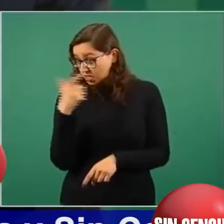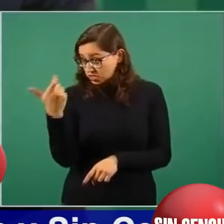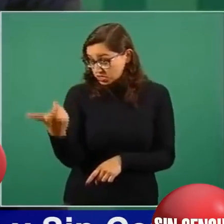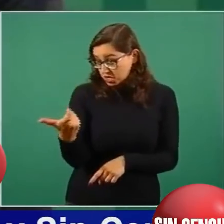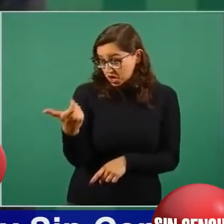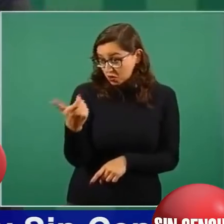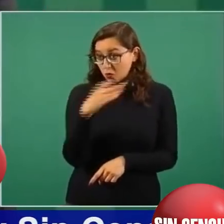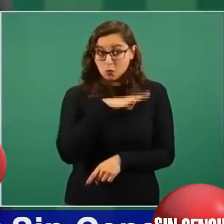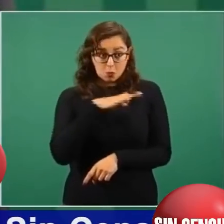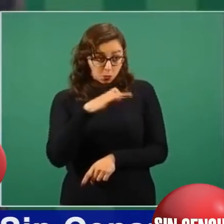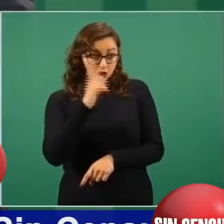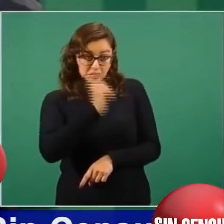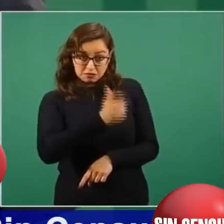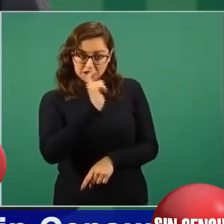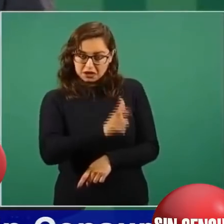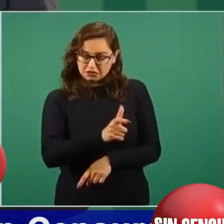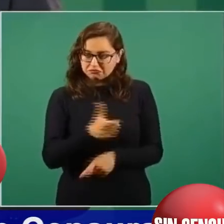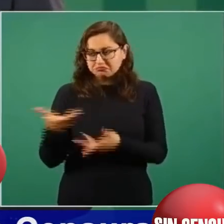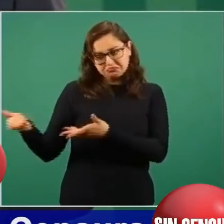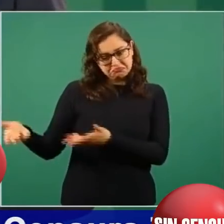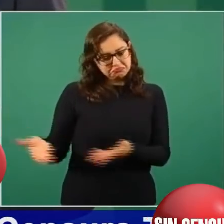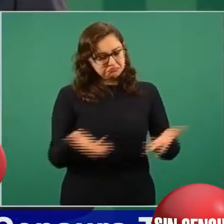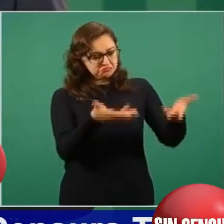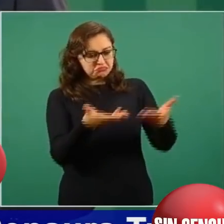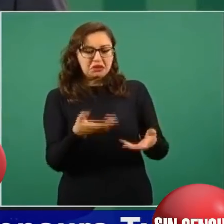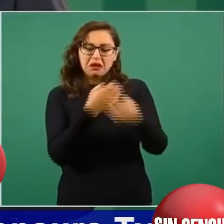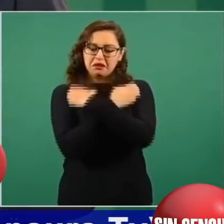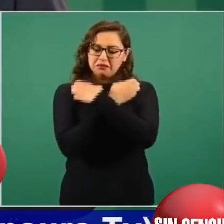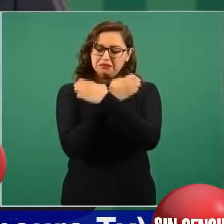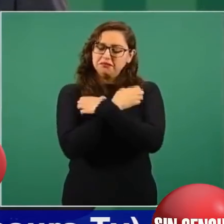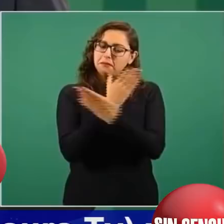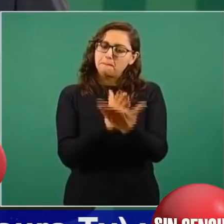para pagar colegiatura,